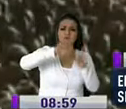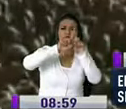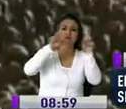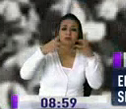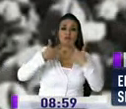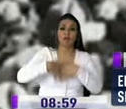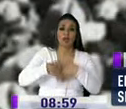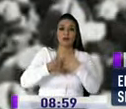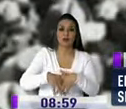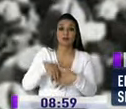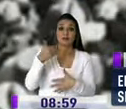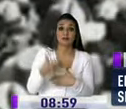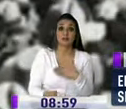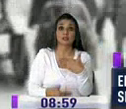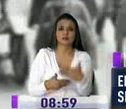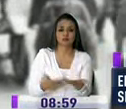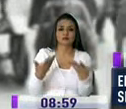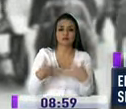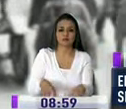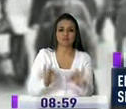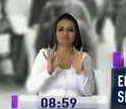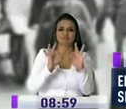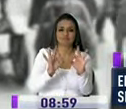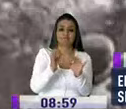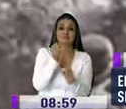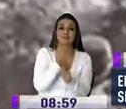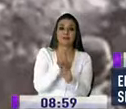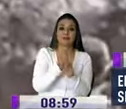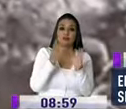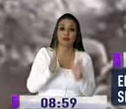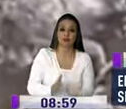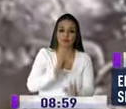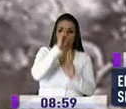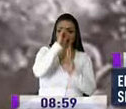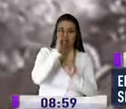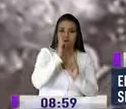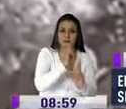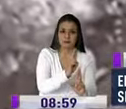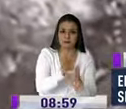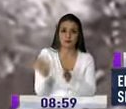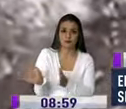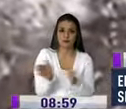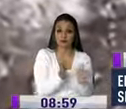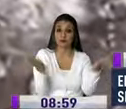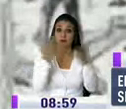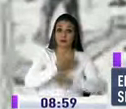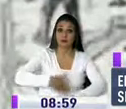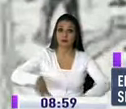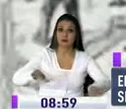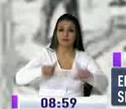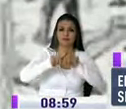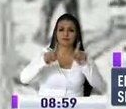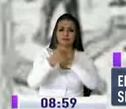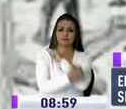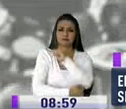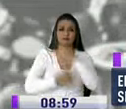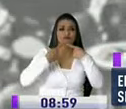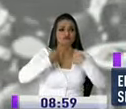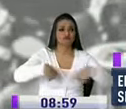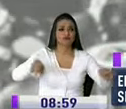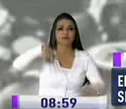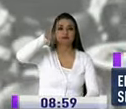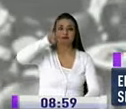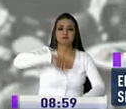lograría años más tarde la reivindicación laboral a todos los trabajadores. Luego de esto, se declaró en varios países al 1 de